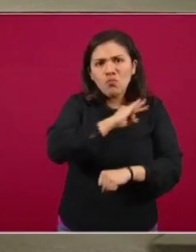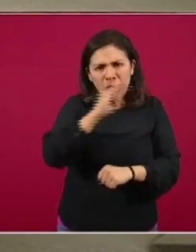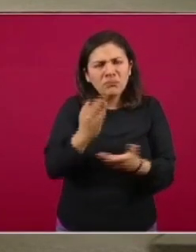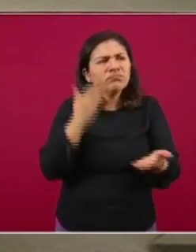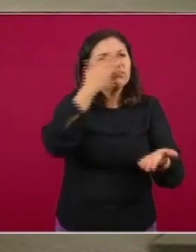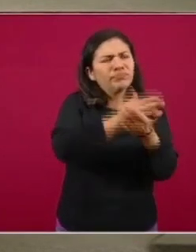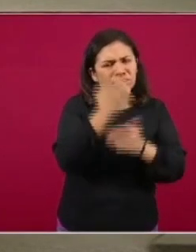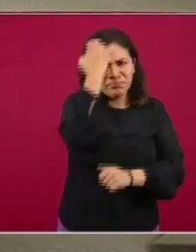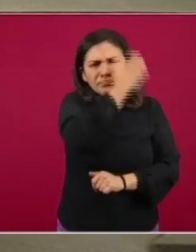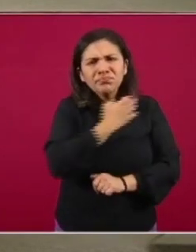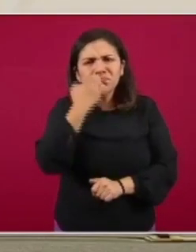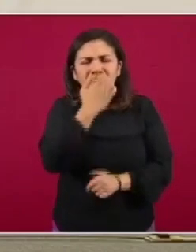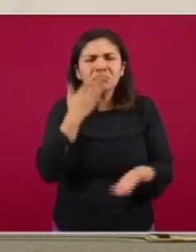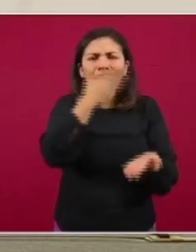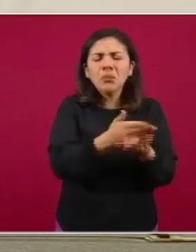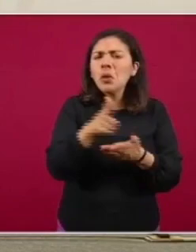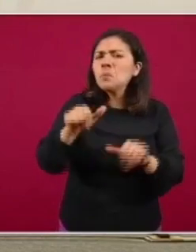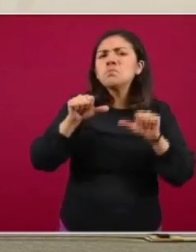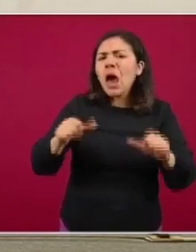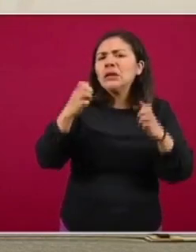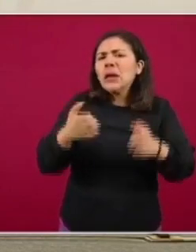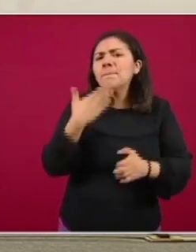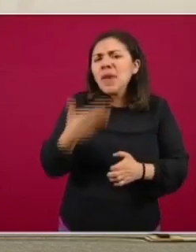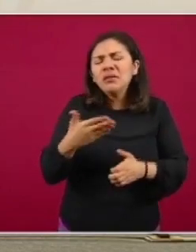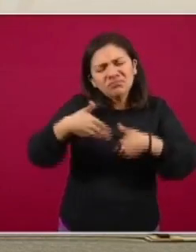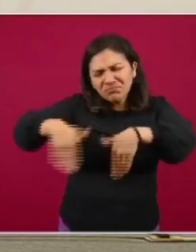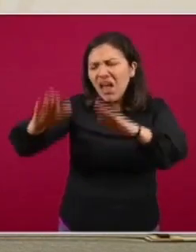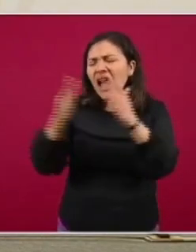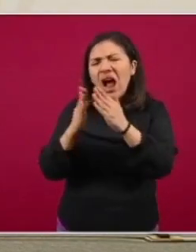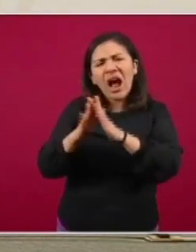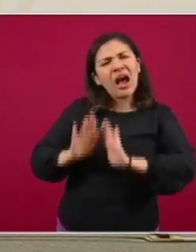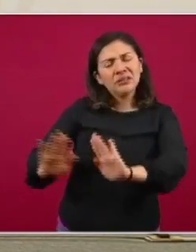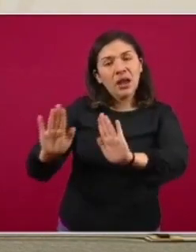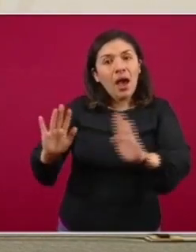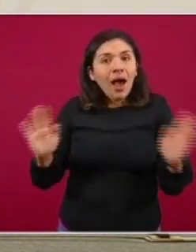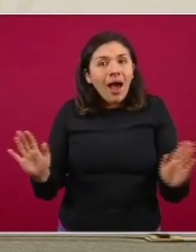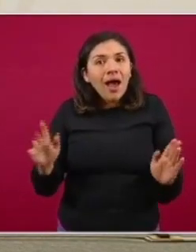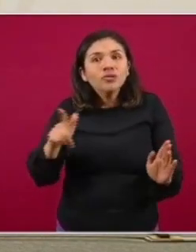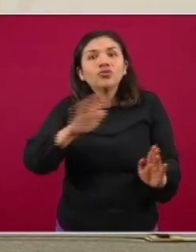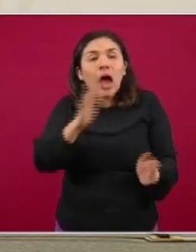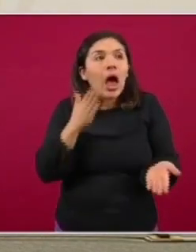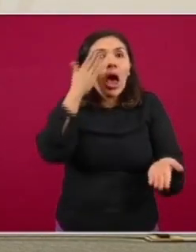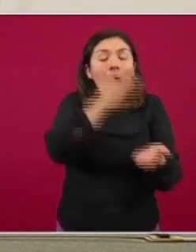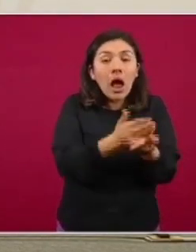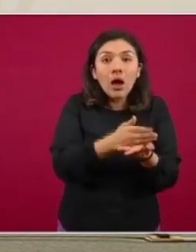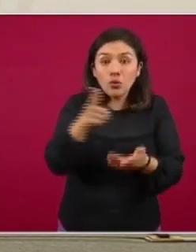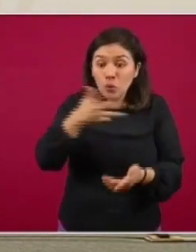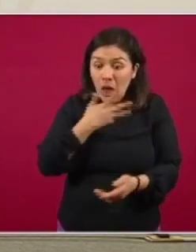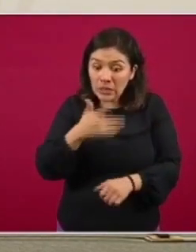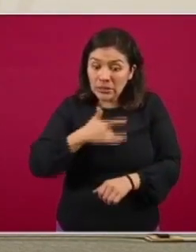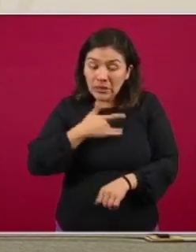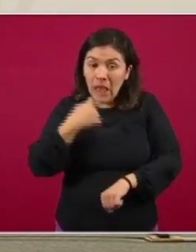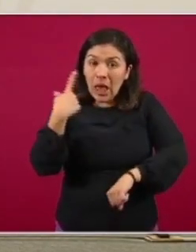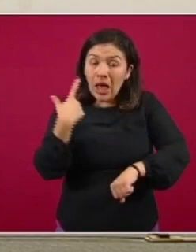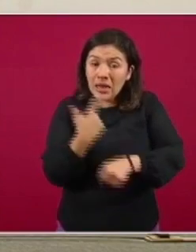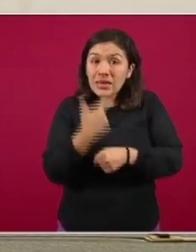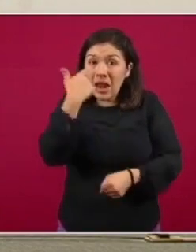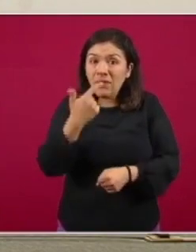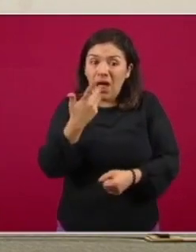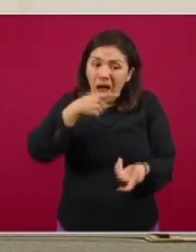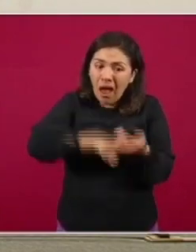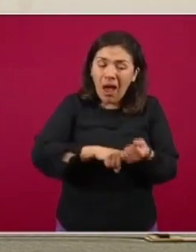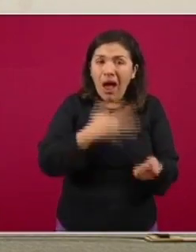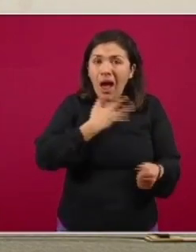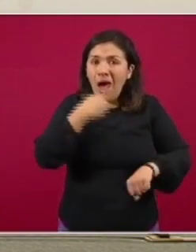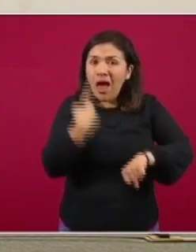una evaluación y estén bien y lo regresen a casa. Pero además ya allí, si tienes riesgo, además estableciste el contacto y te